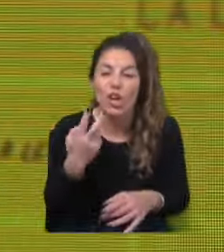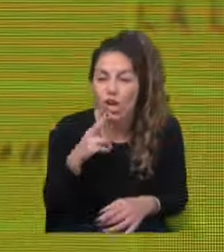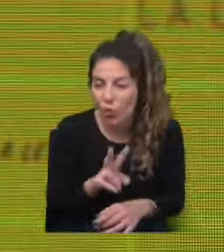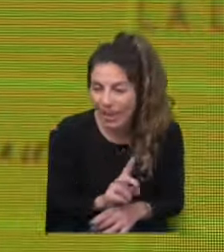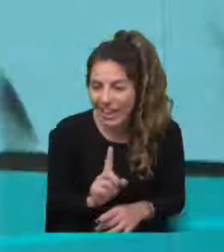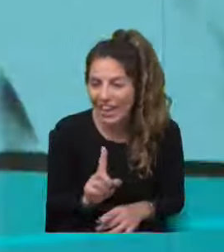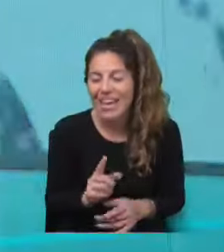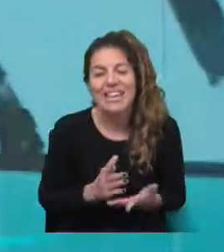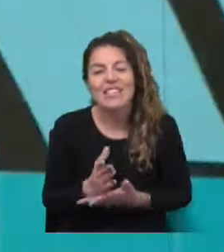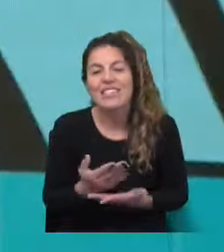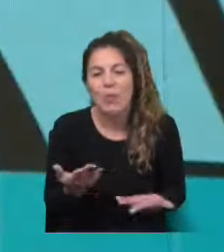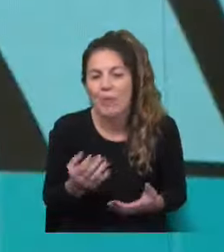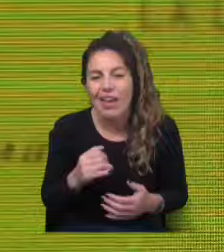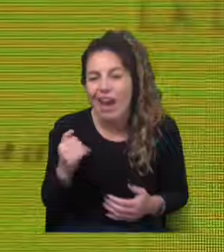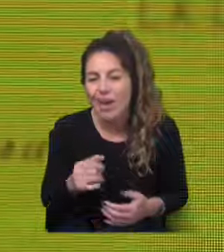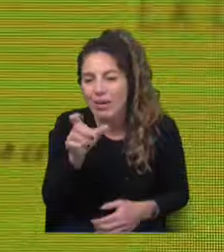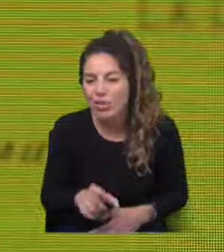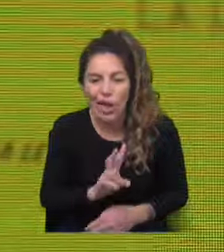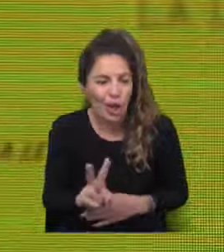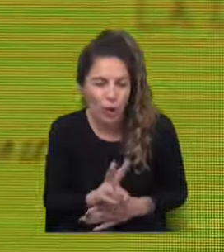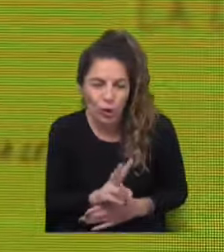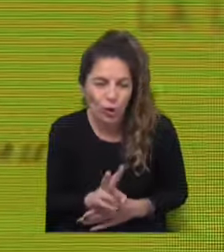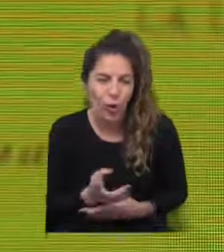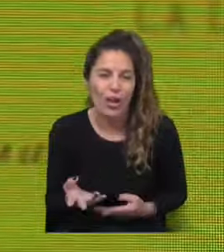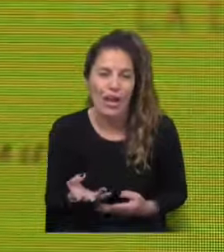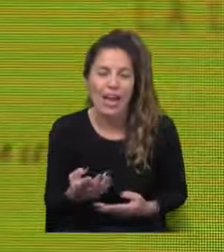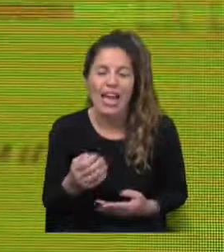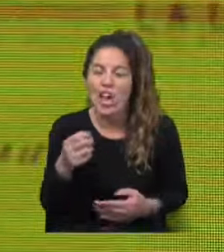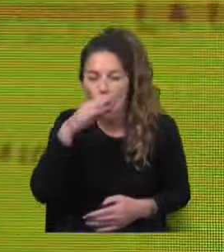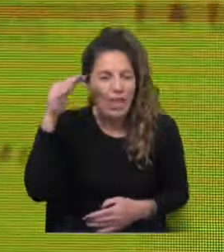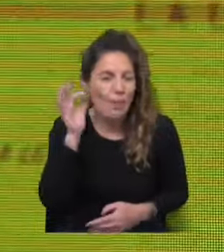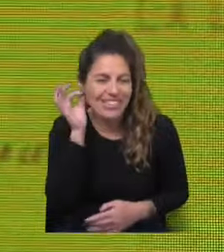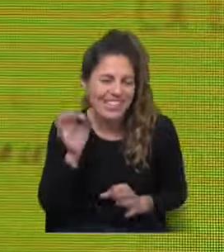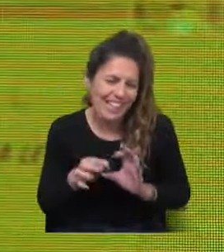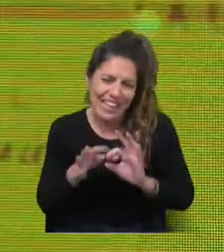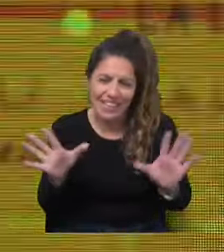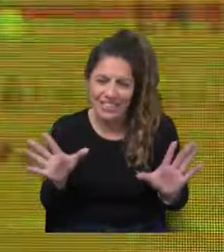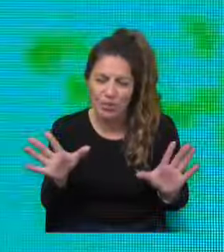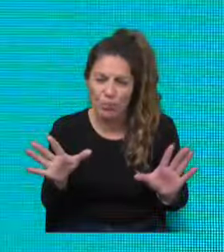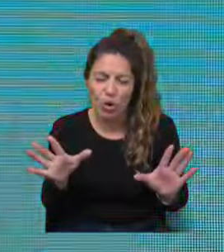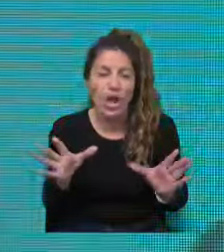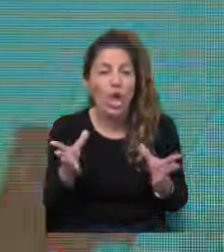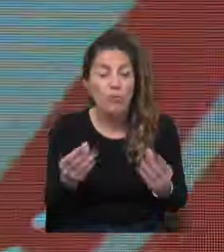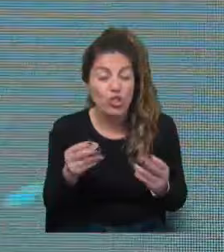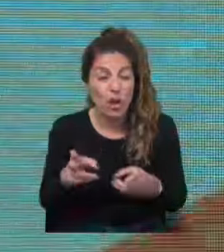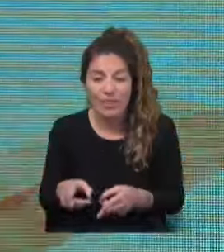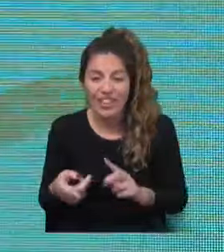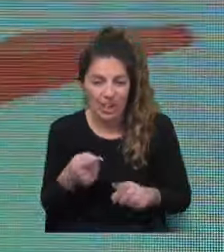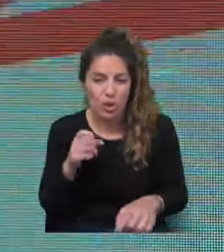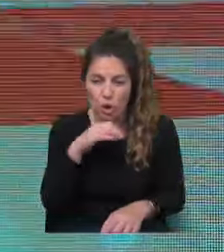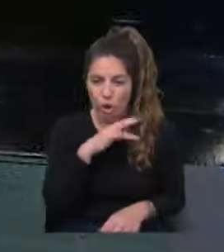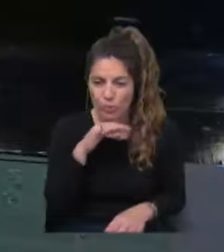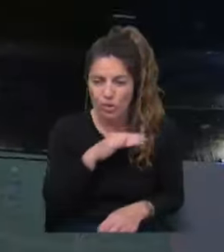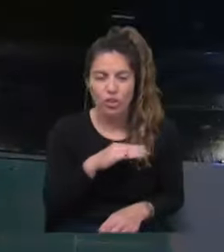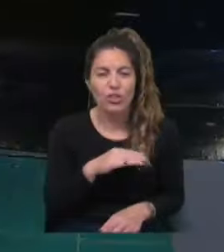ver, siempre hay, ¿no?, gente que no controla lo que tiene que controlar, pero en el caso de Marcet hay muchísimos casos, muchísimos episodios que tienen que ver con corrupción policial.